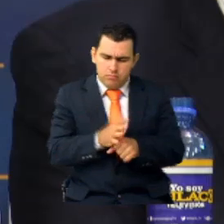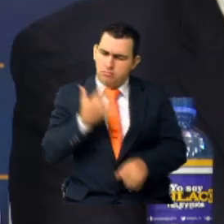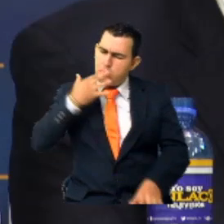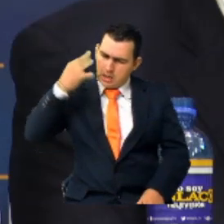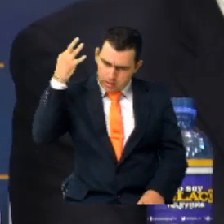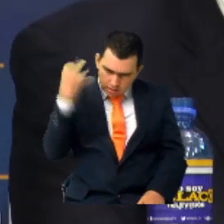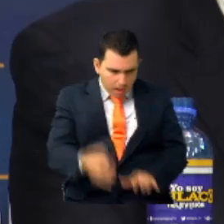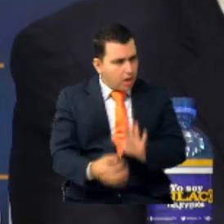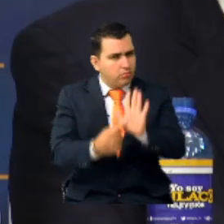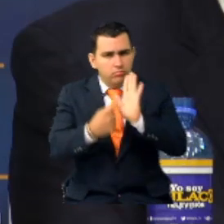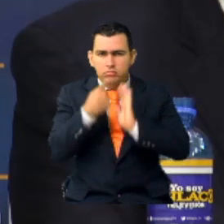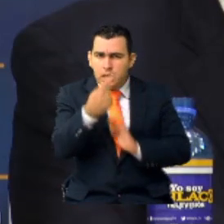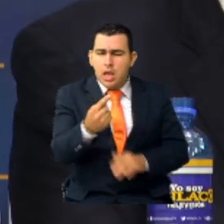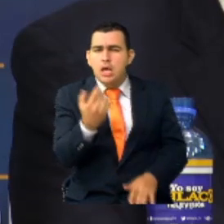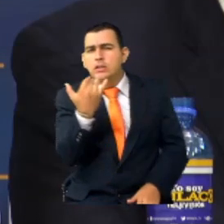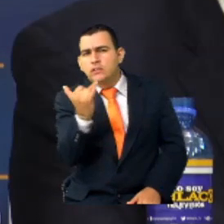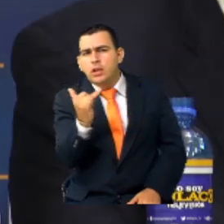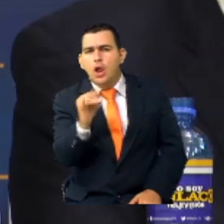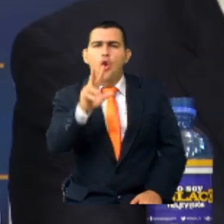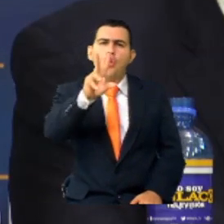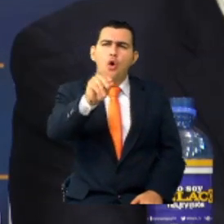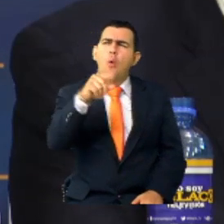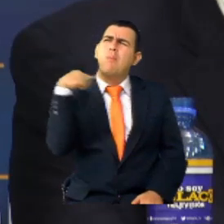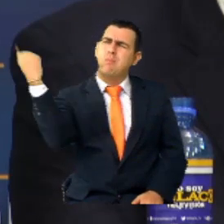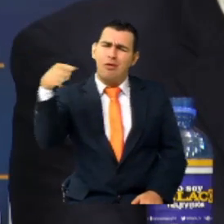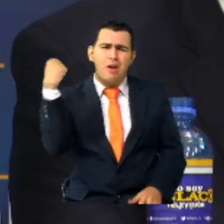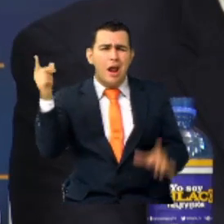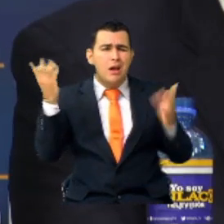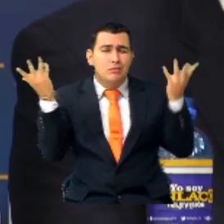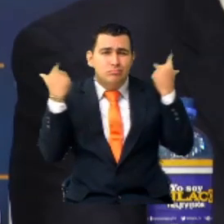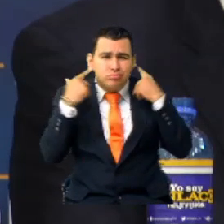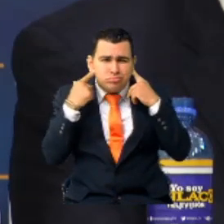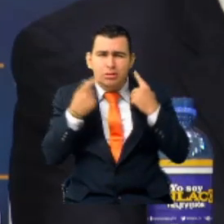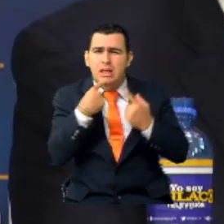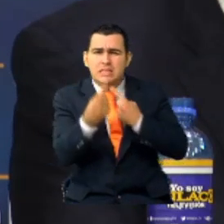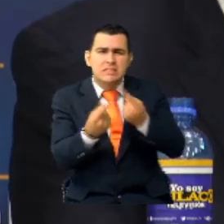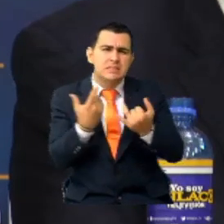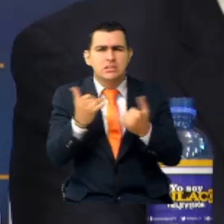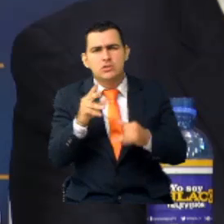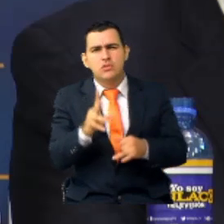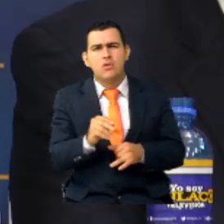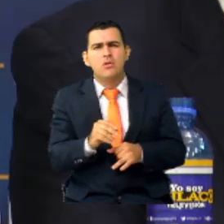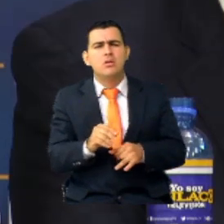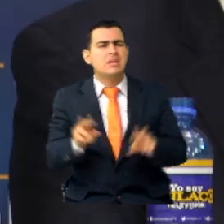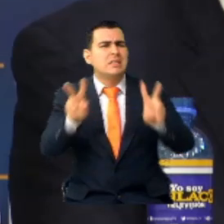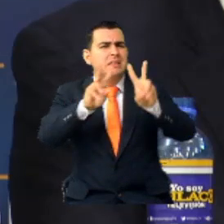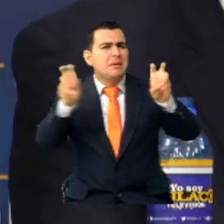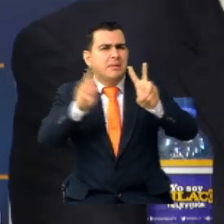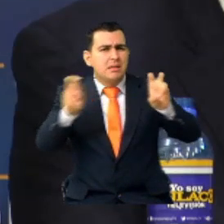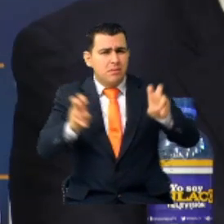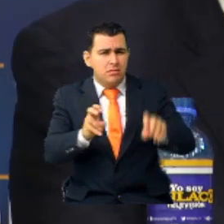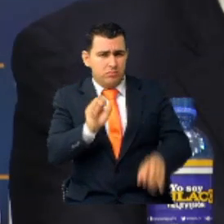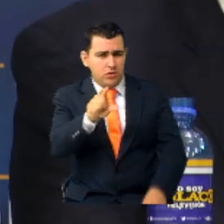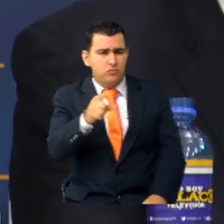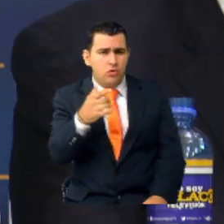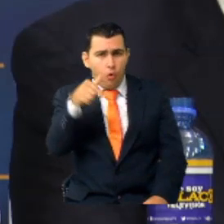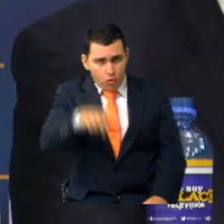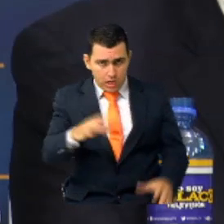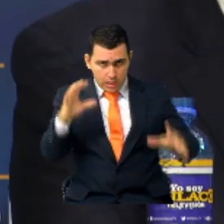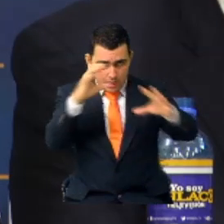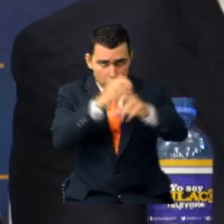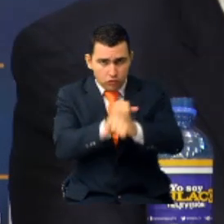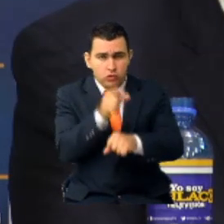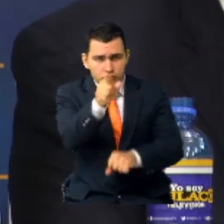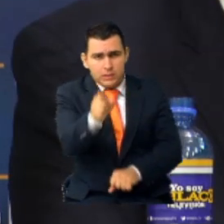verdad, si es cierto eso que se está rumorando en la calle, si es cierto eso que se rumoran los mentideros políticos de la ciudad, y si esta noche,